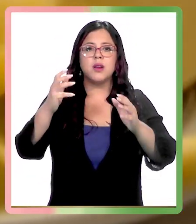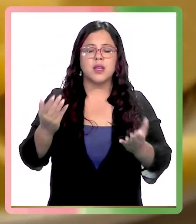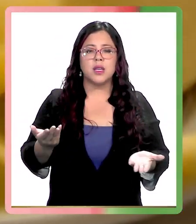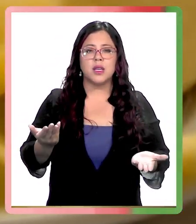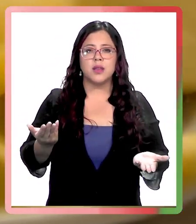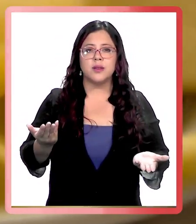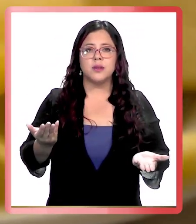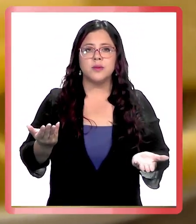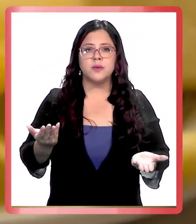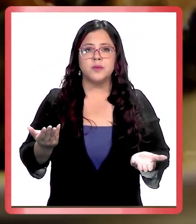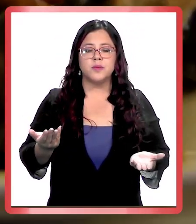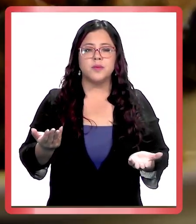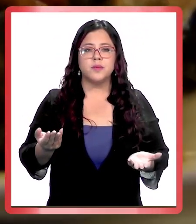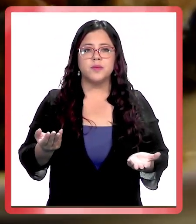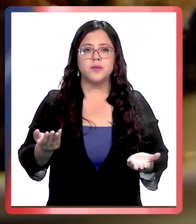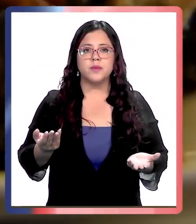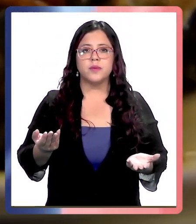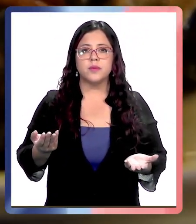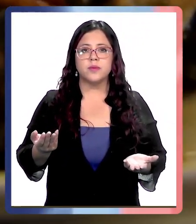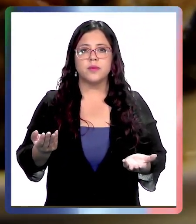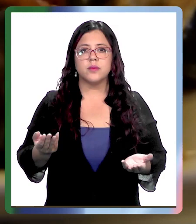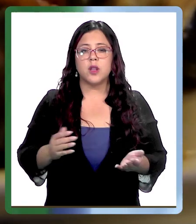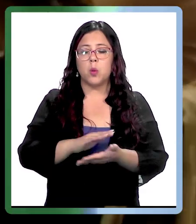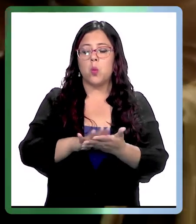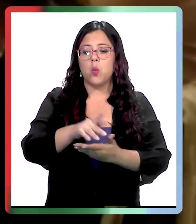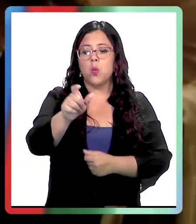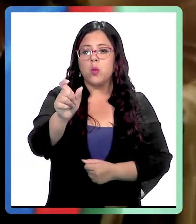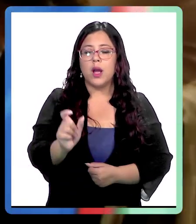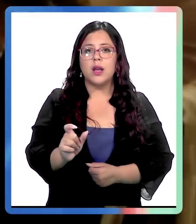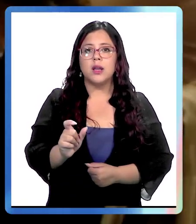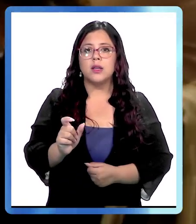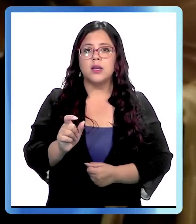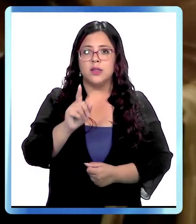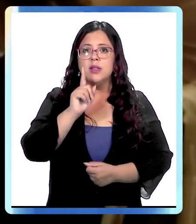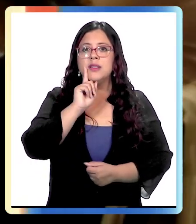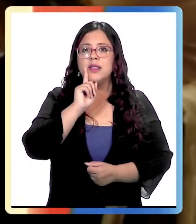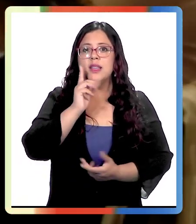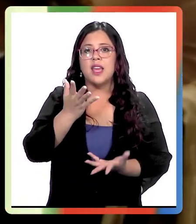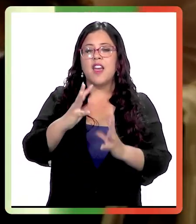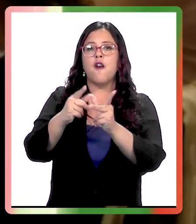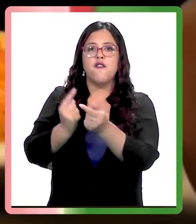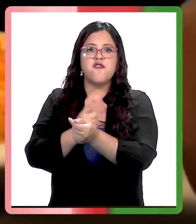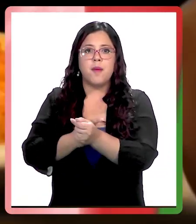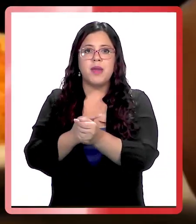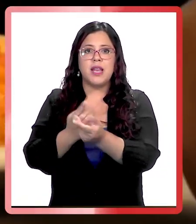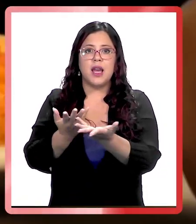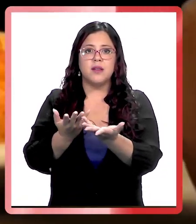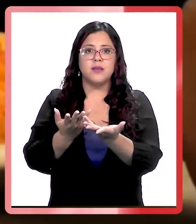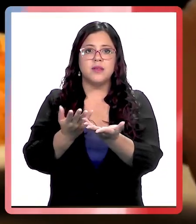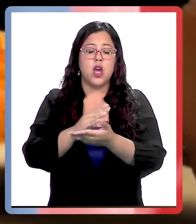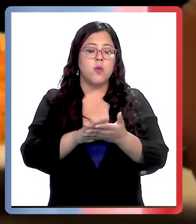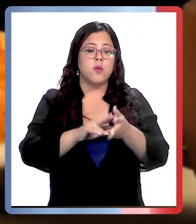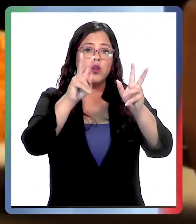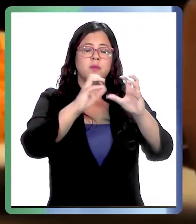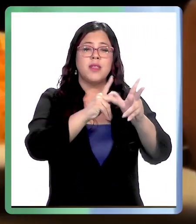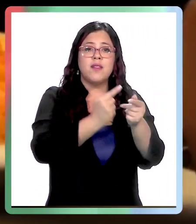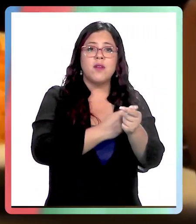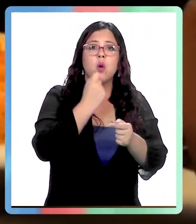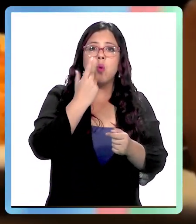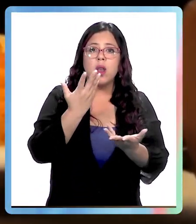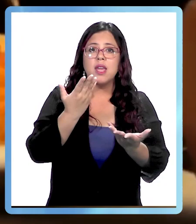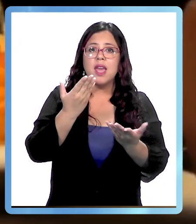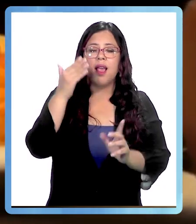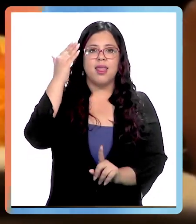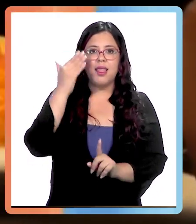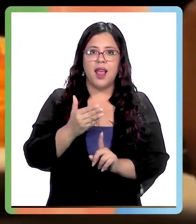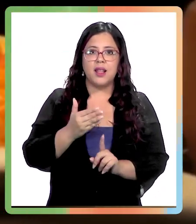los factores no modificables tenemos algunos que, por ejemplo, el más importante es el antecedente familiar de